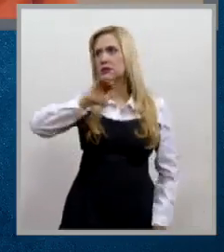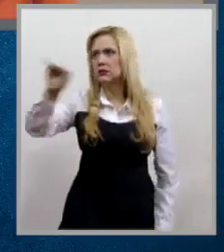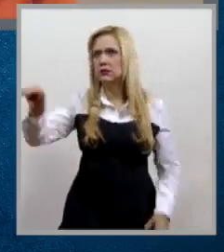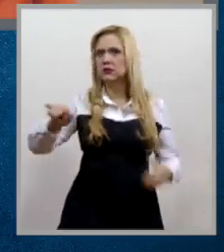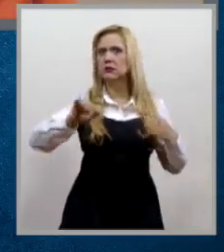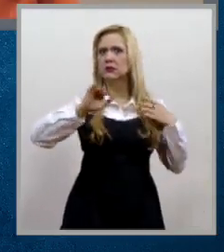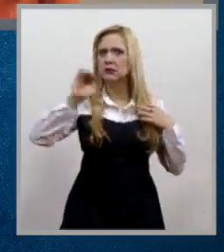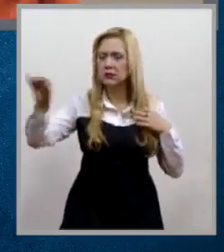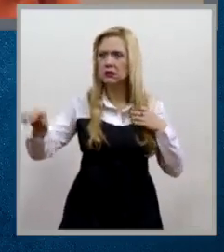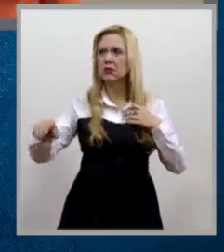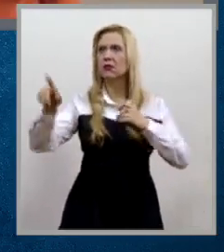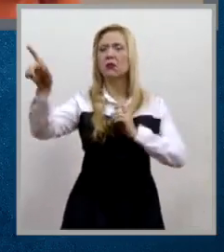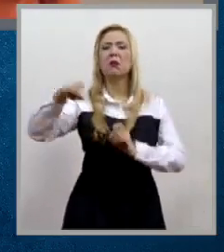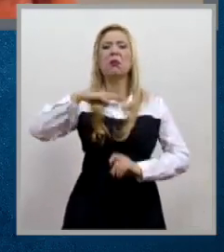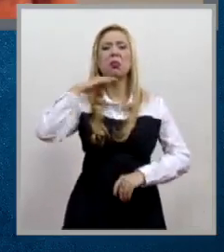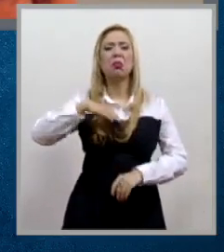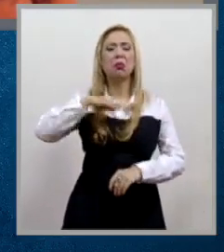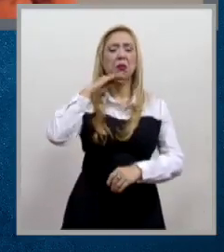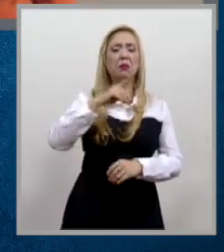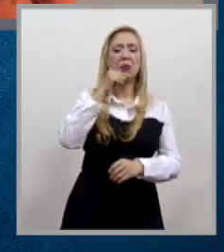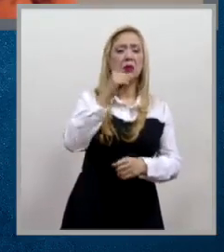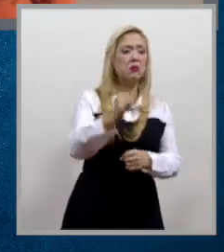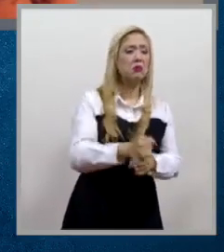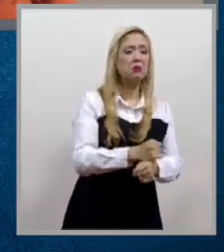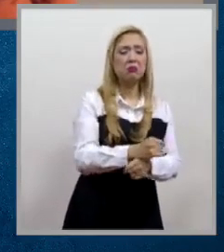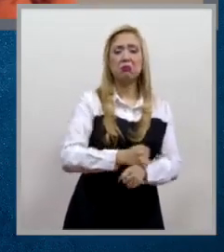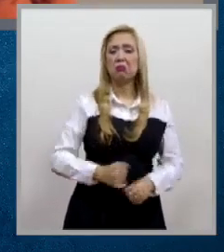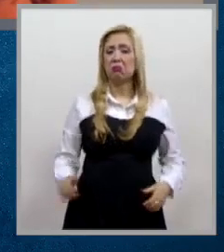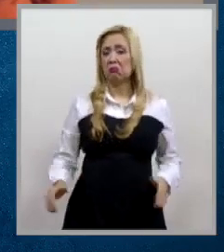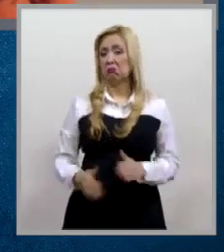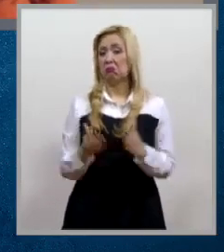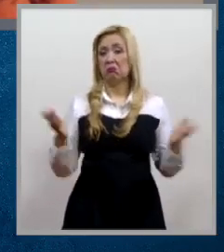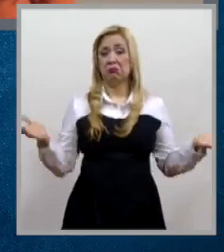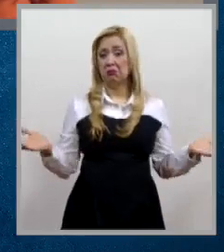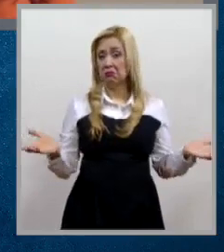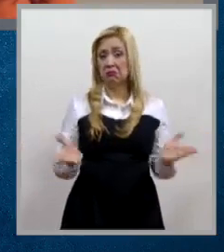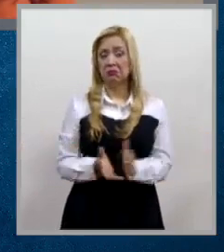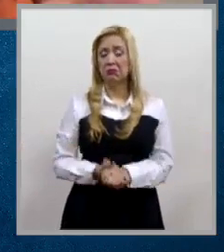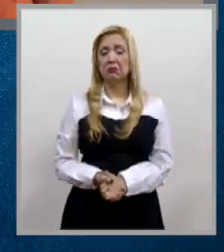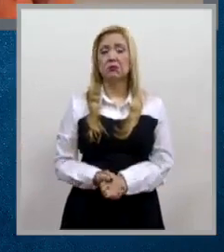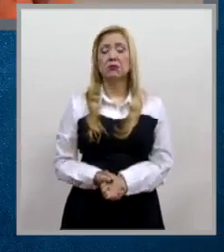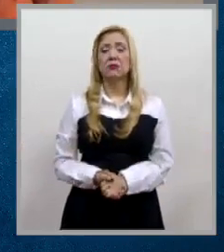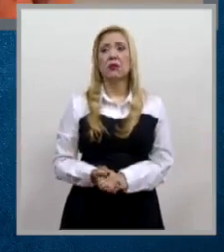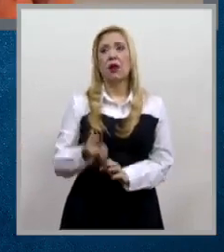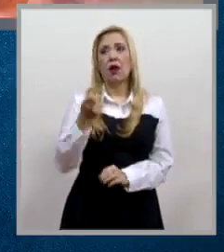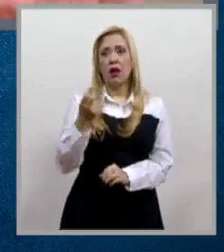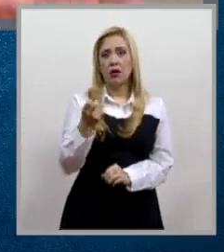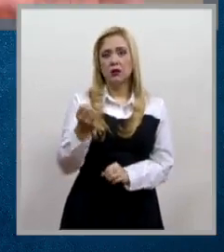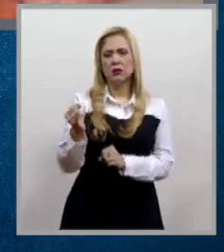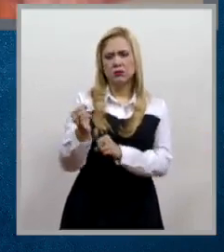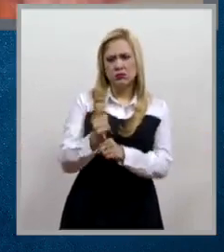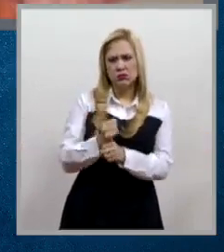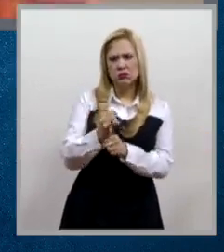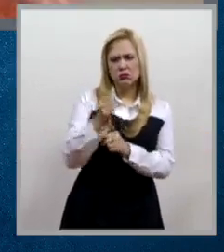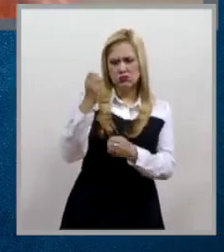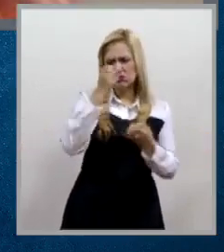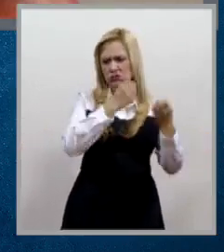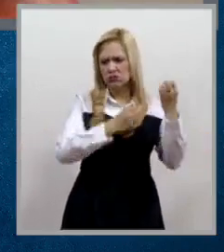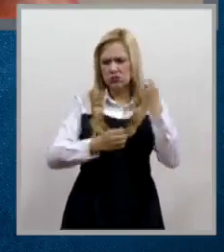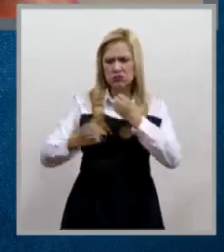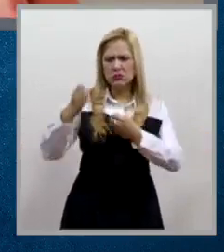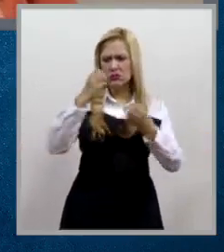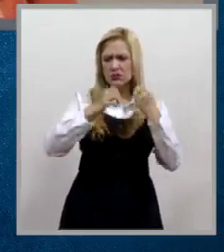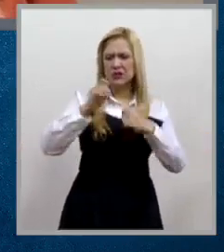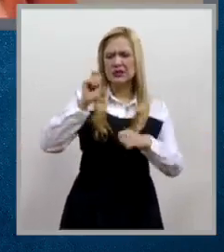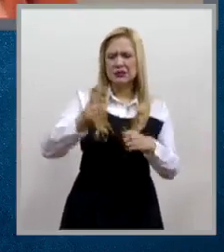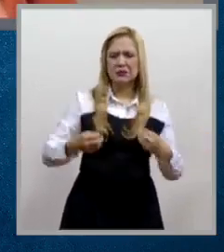hecho casi nulas acciones en materia de análisis de contexto. Y justo el análisis de contexto es las que nos